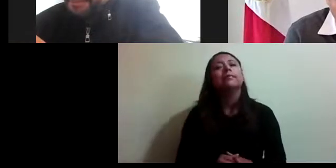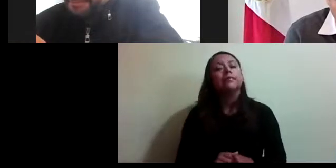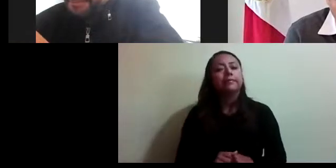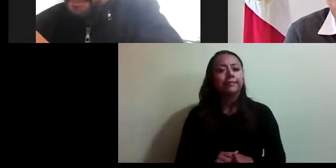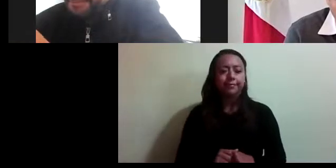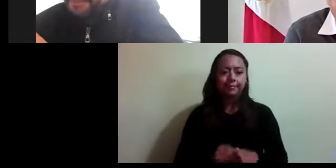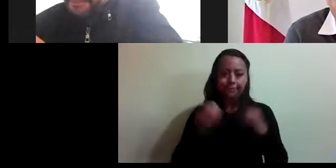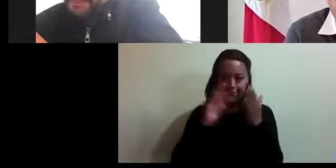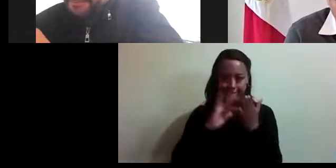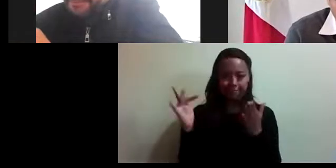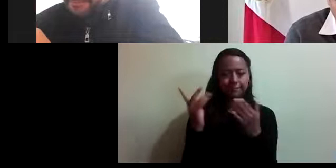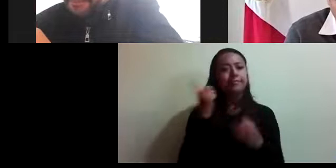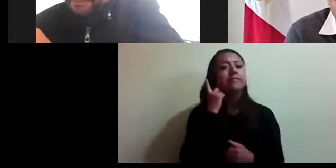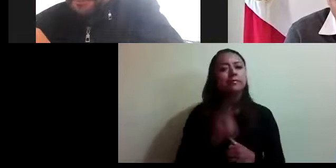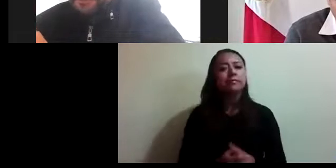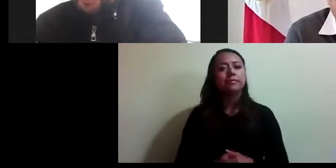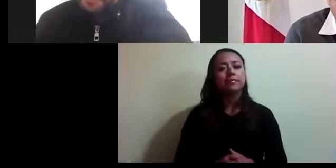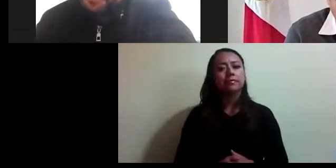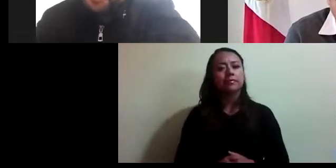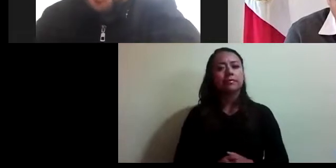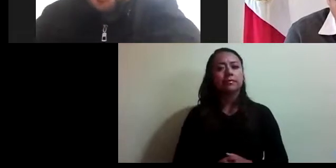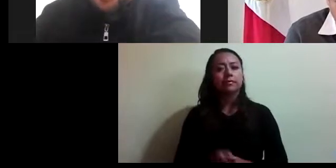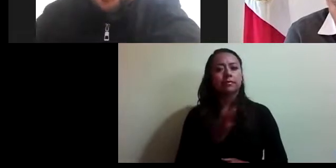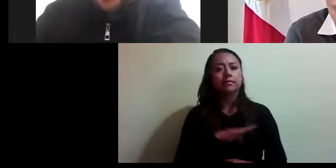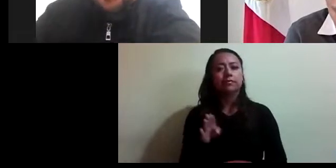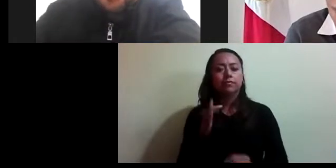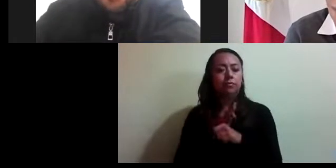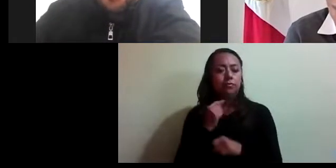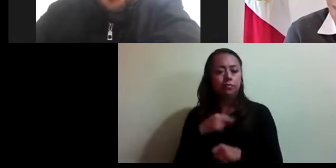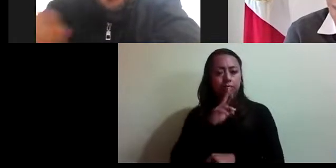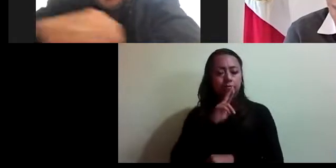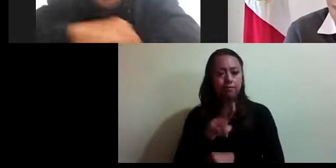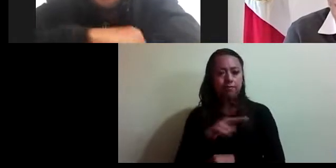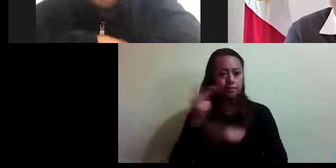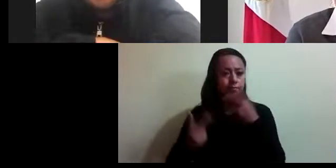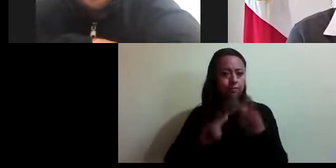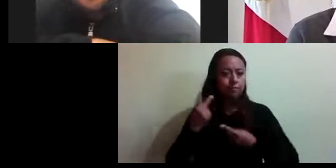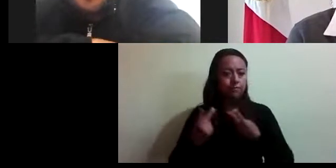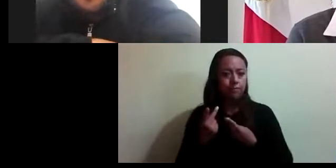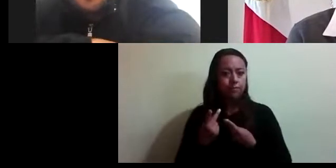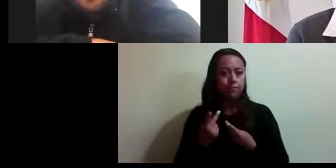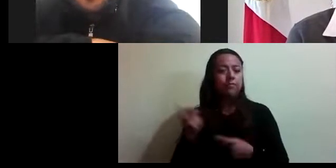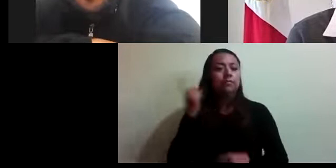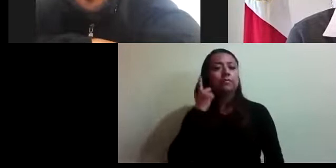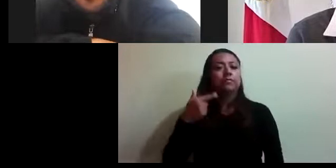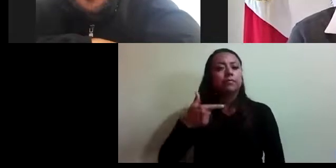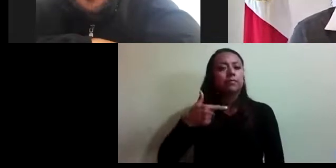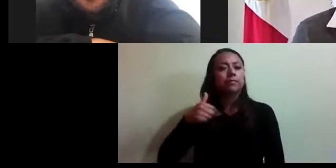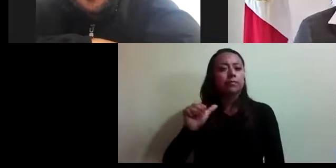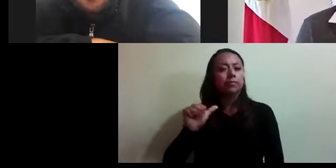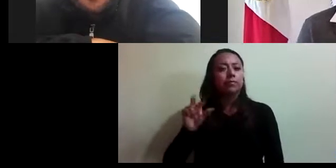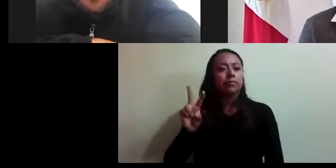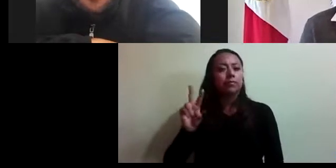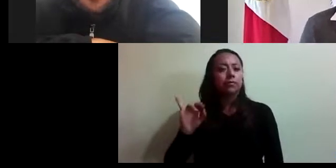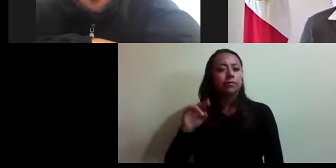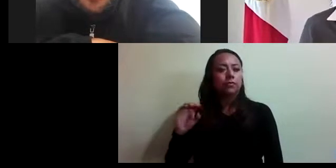diputado. Bueno, respondiendo al cuestionamiento del diputado Gaviño,